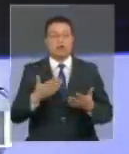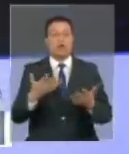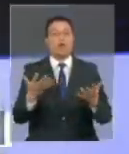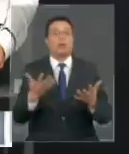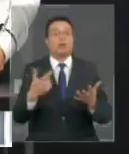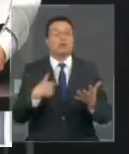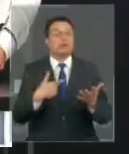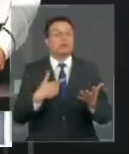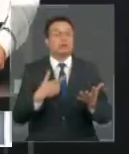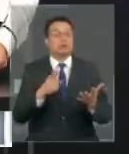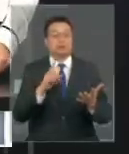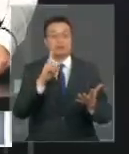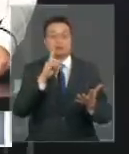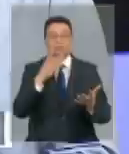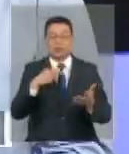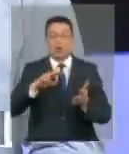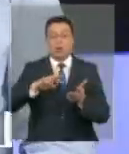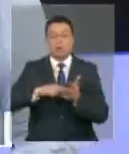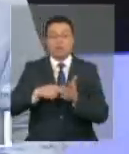trámite.